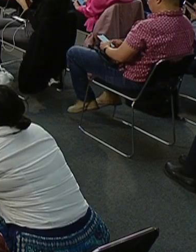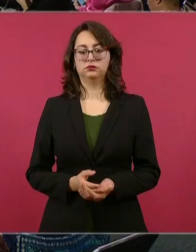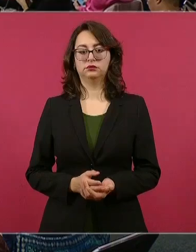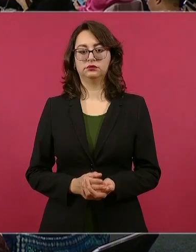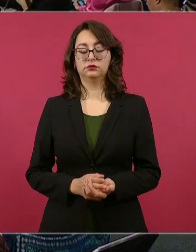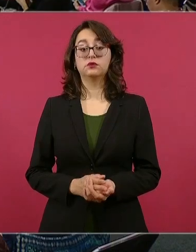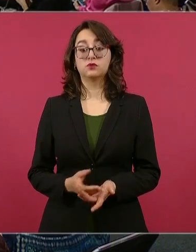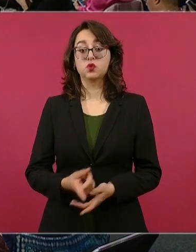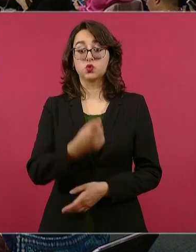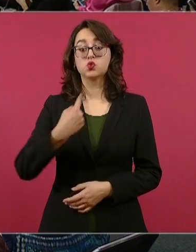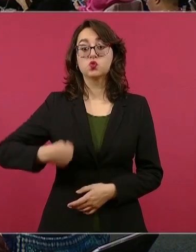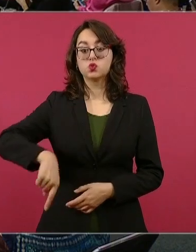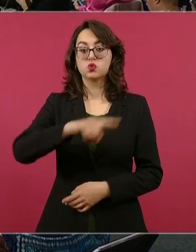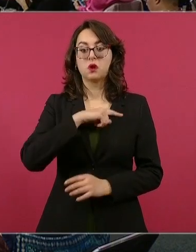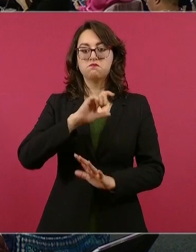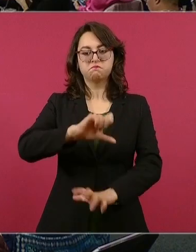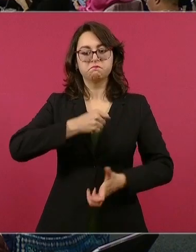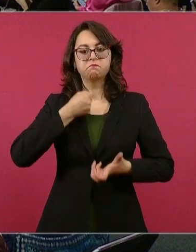Es